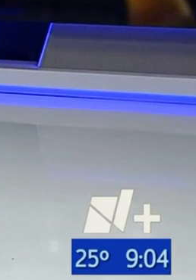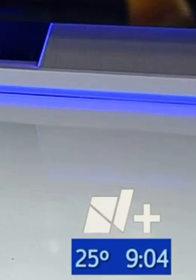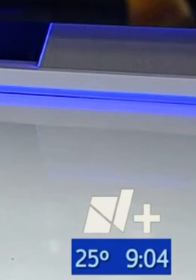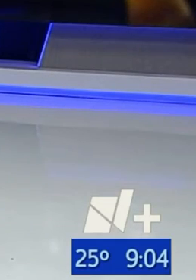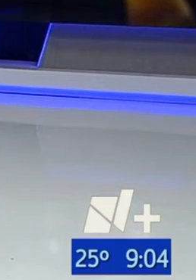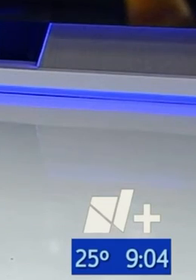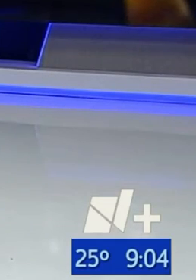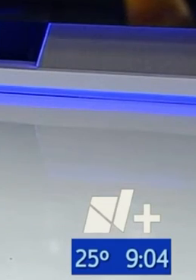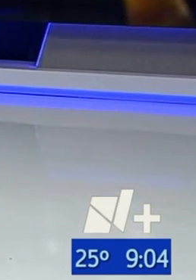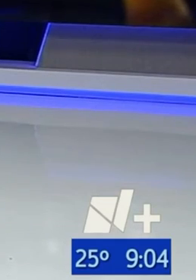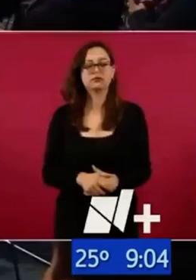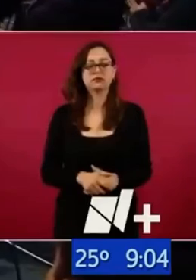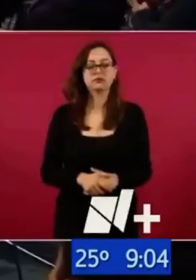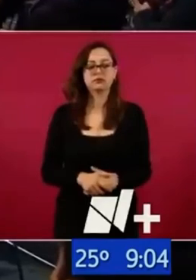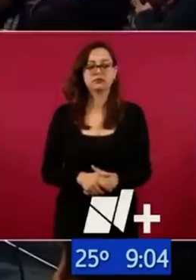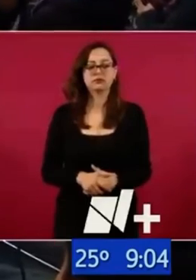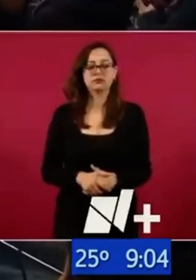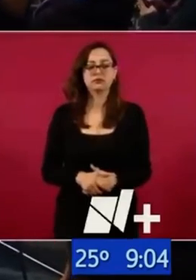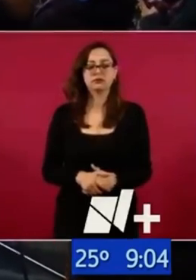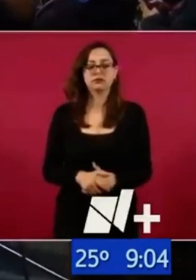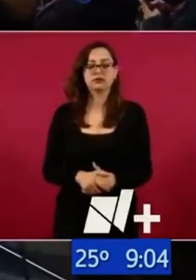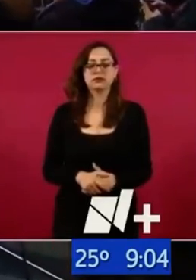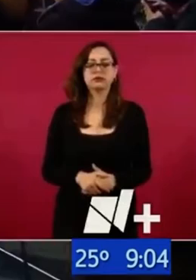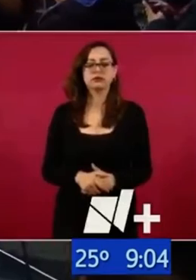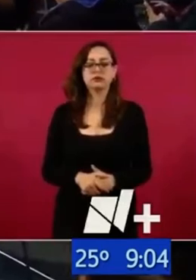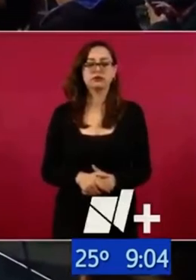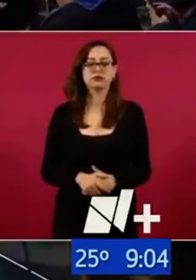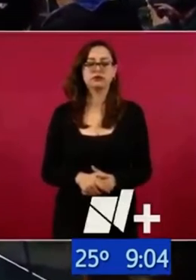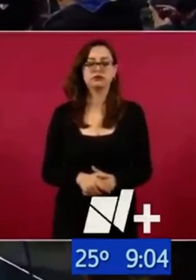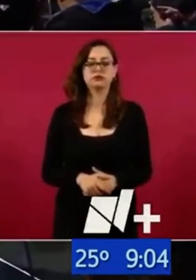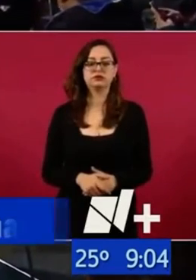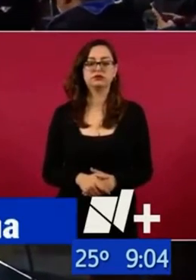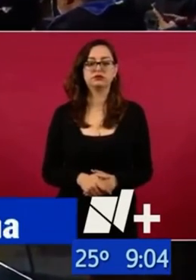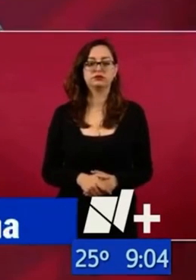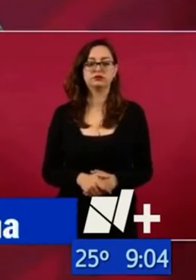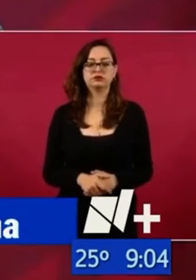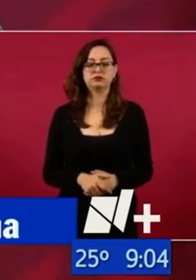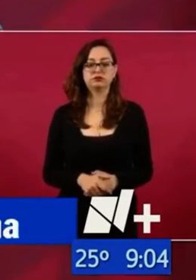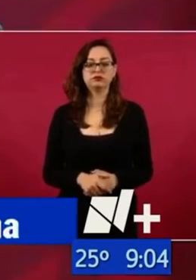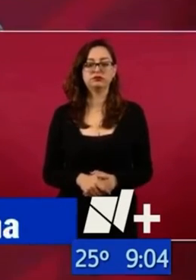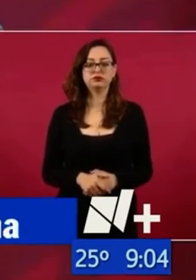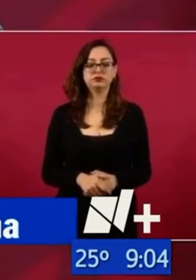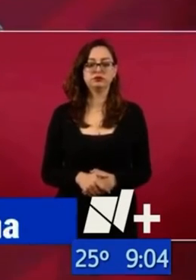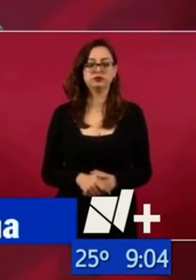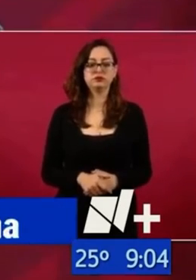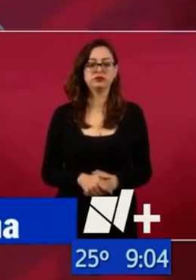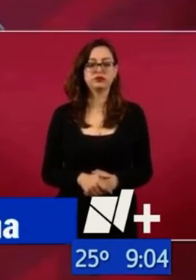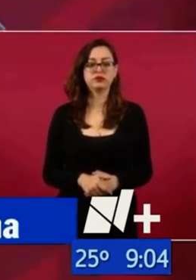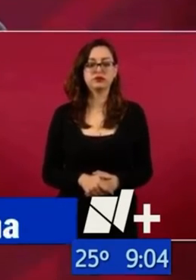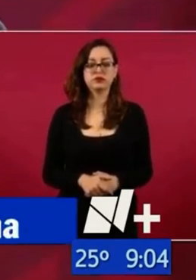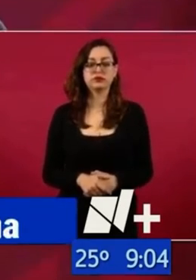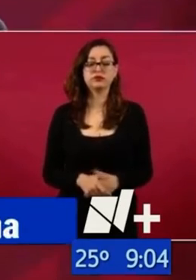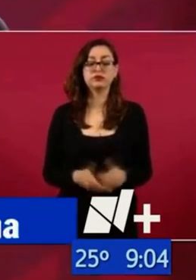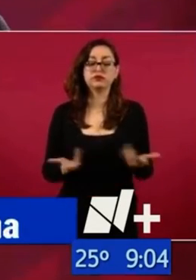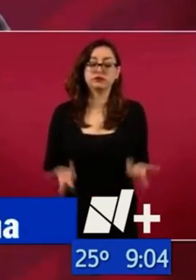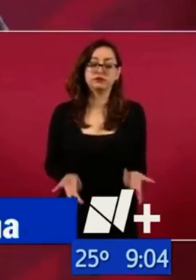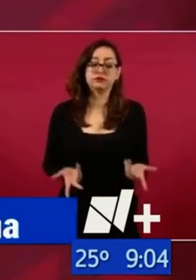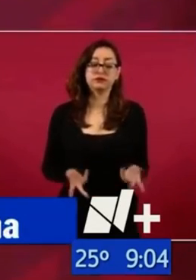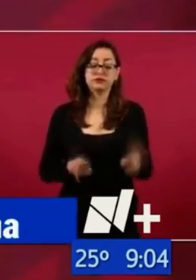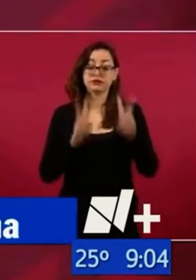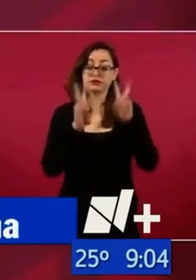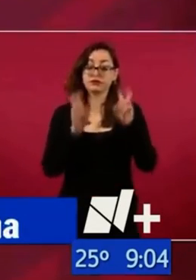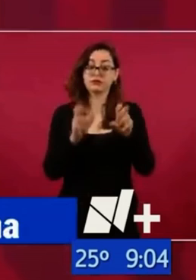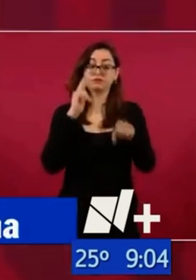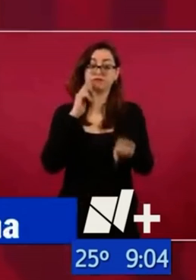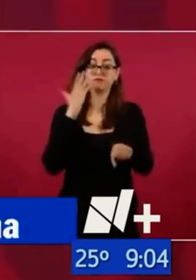presidente Andrés Manuel López Obrador el como como en este caso corresponde a la fiscalías